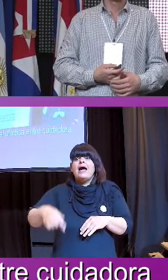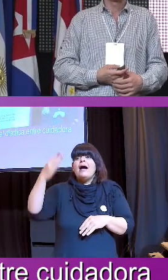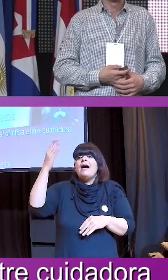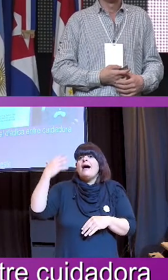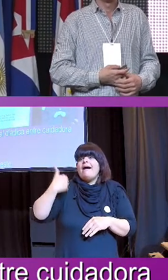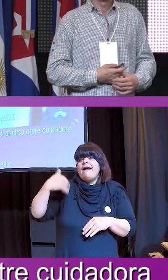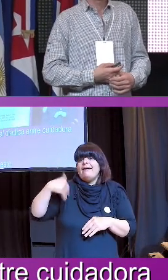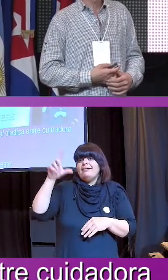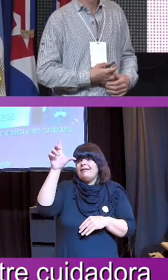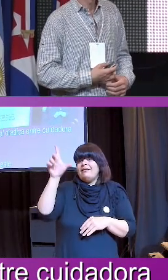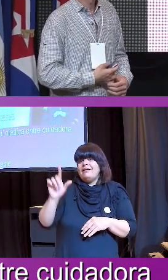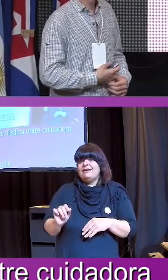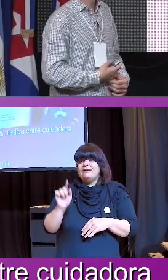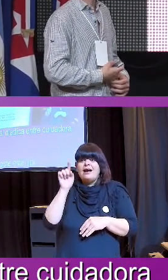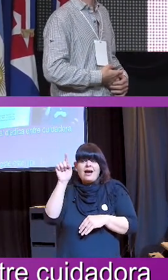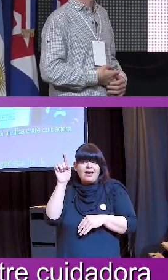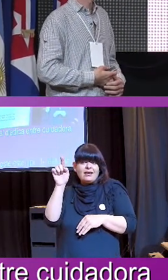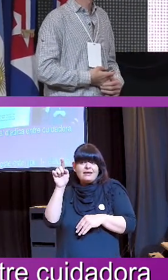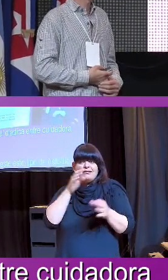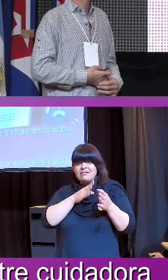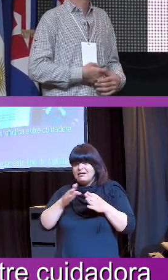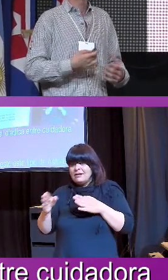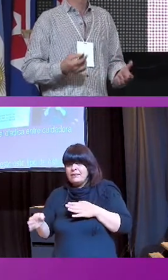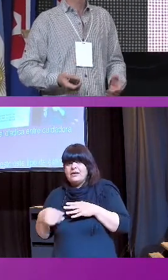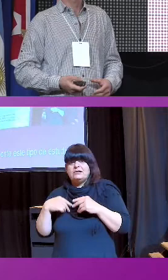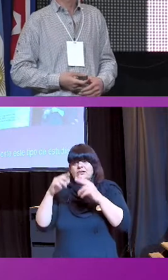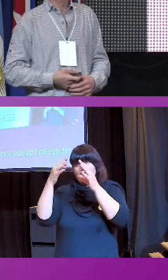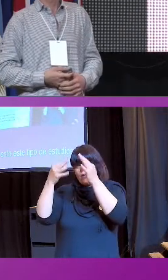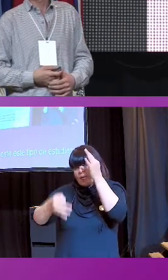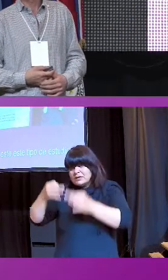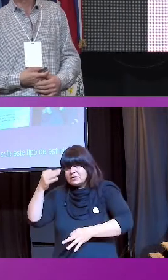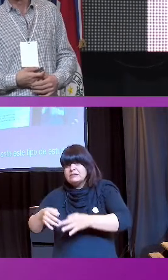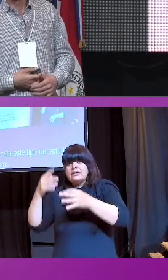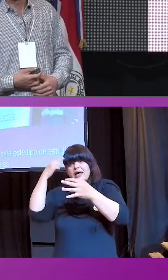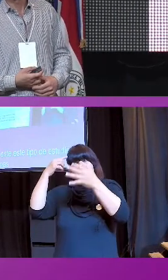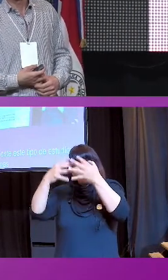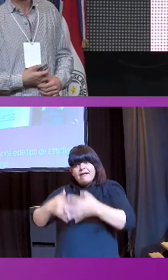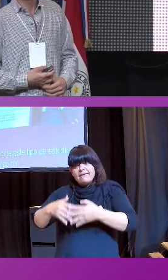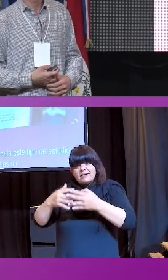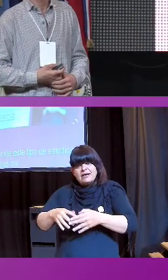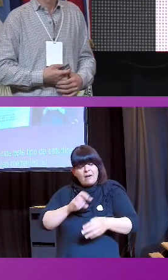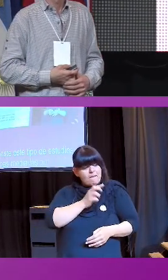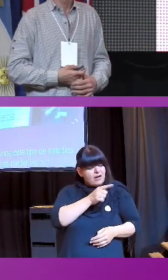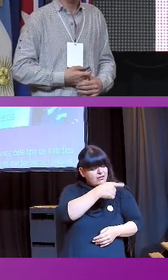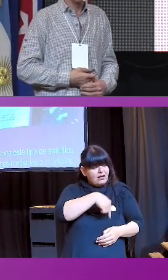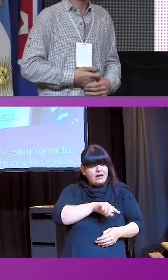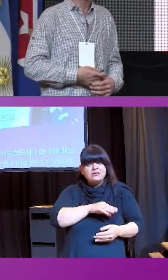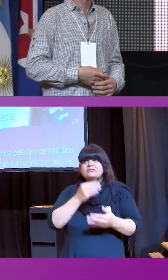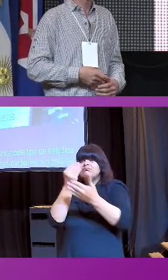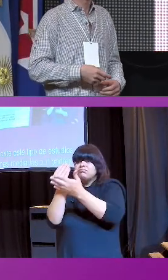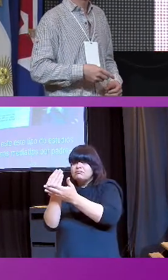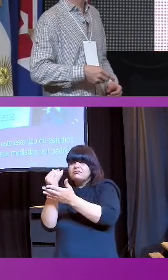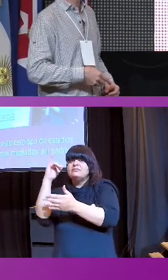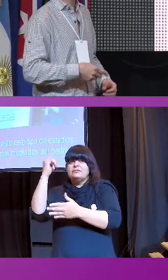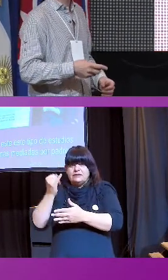este tipo de estudios, este tipo de intervenciones tempranas mediadas por padres, tenemos. Vamos